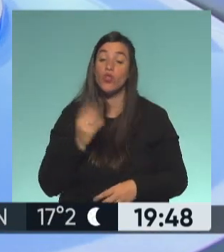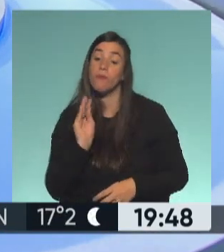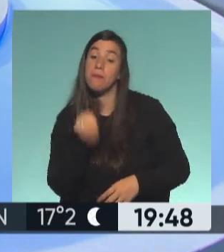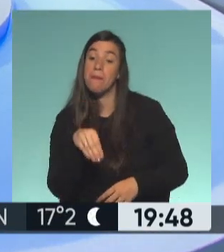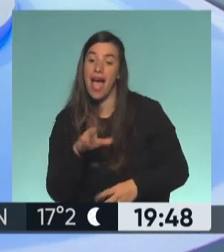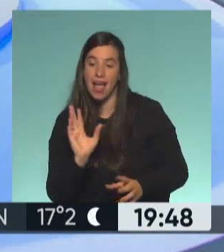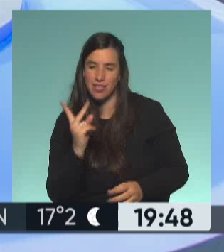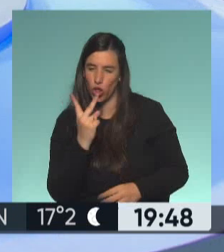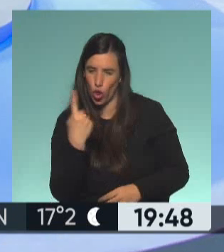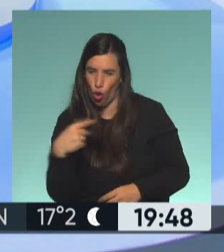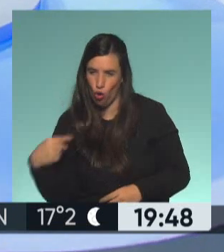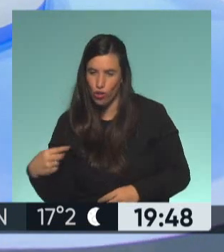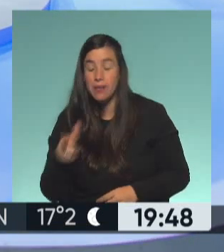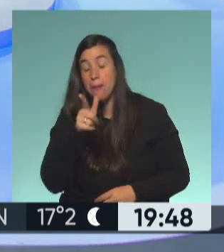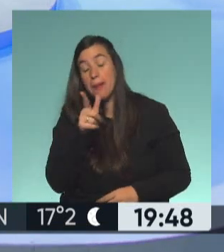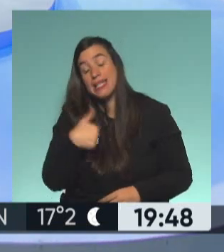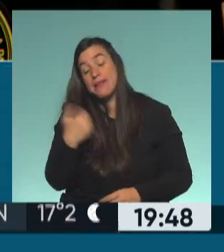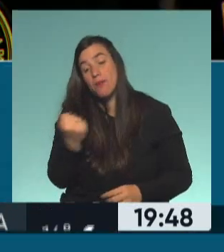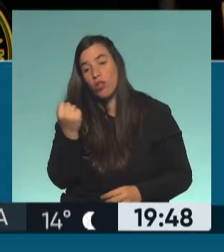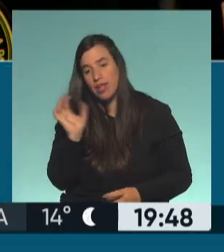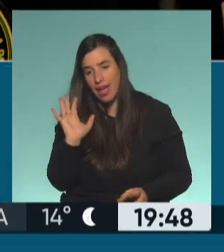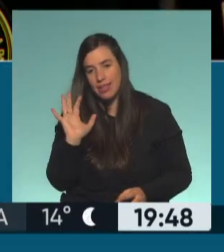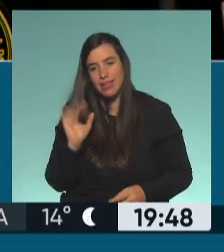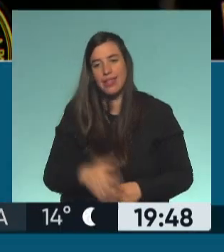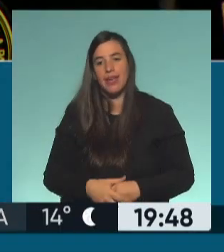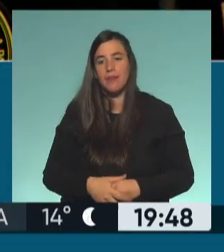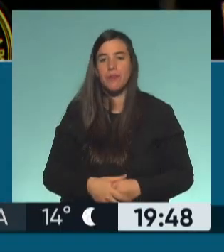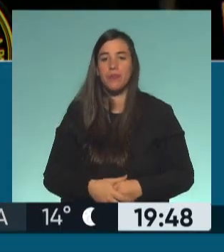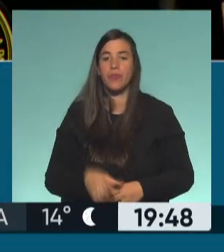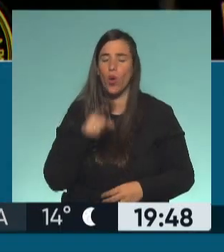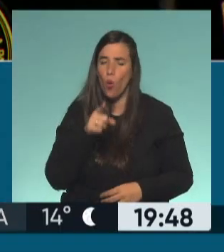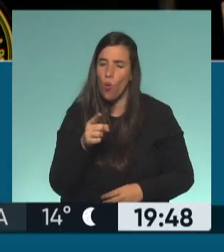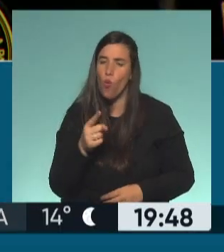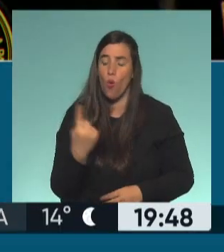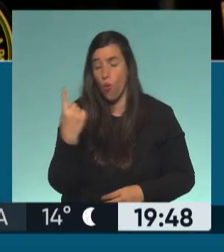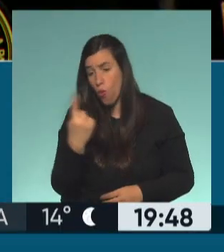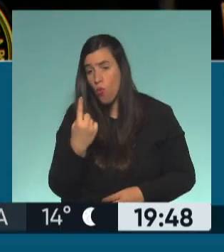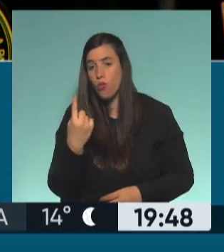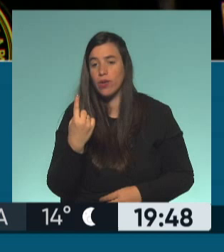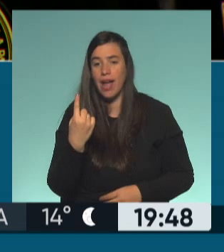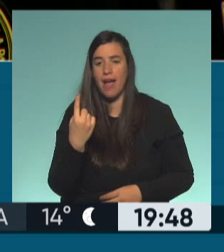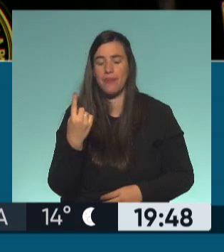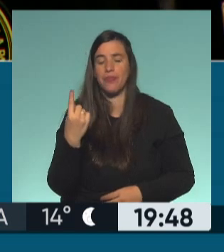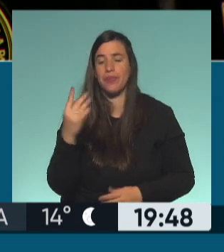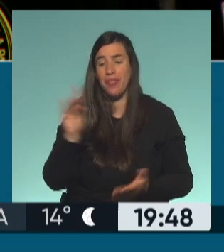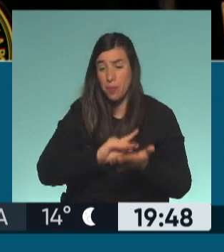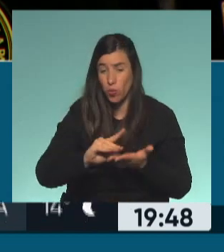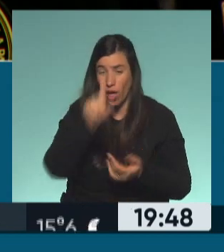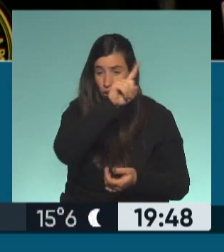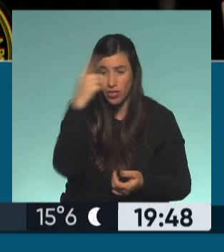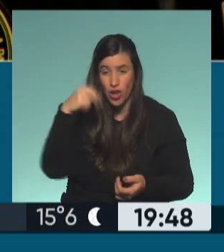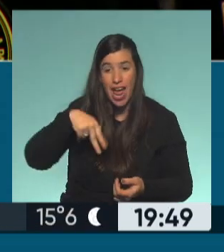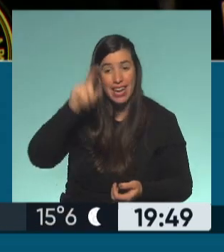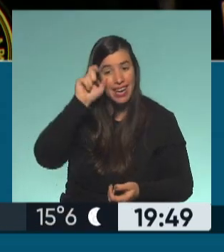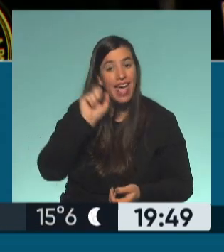compañeros, dos cosas también que me parece que son importantes. Una tiene que ver con una textual que dejó hoy el diputado nacional Mario Negri, con respecto a que